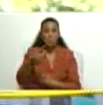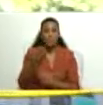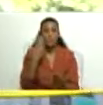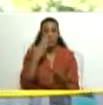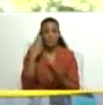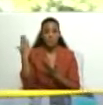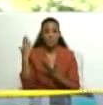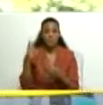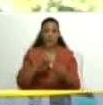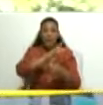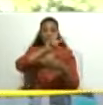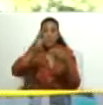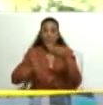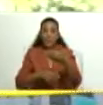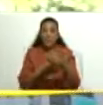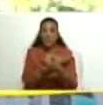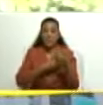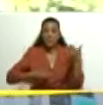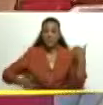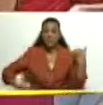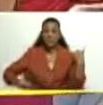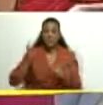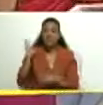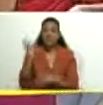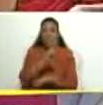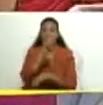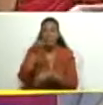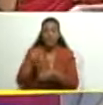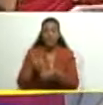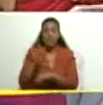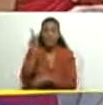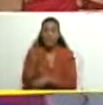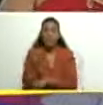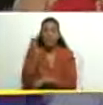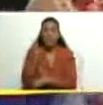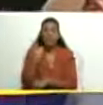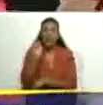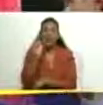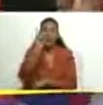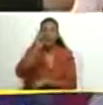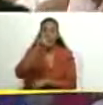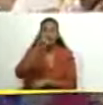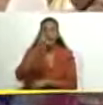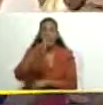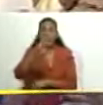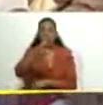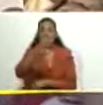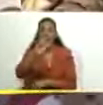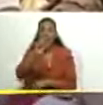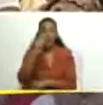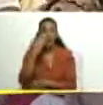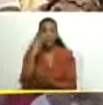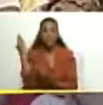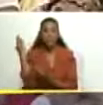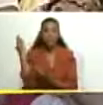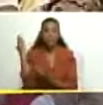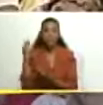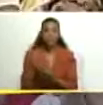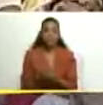Está la vicepresidenta de la Asamblea Nacional, diputada América Pérez, bienvenida, welcome.